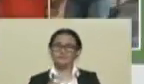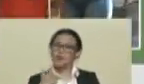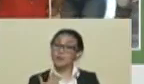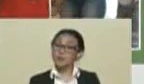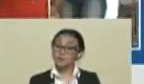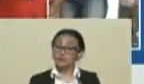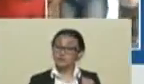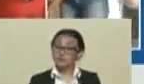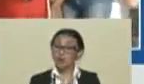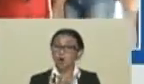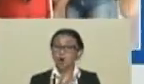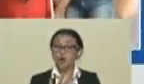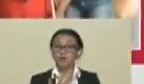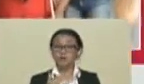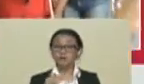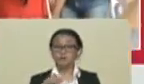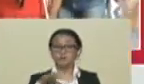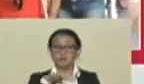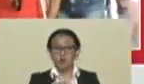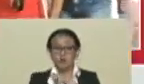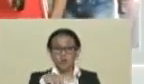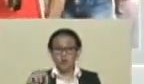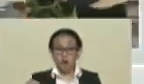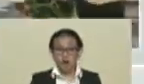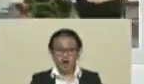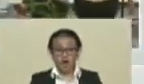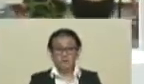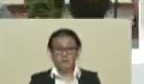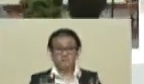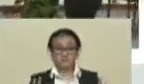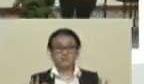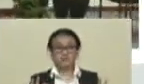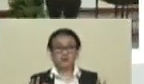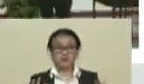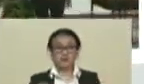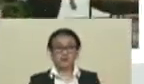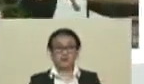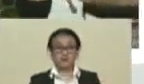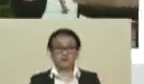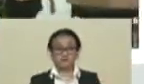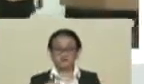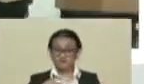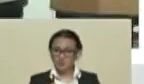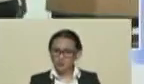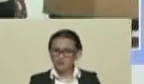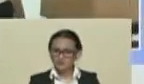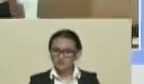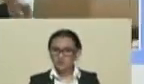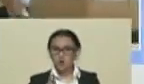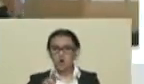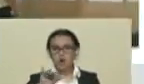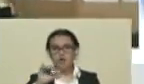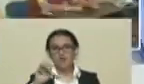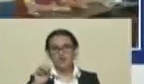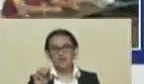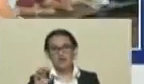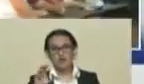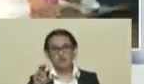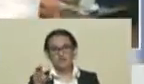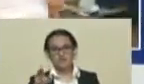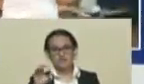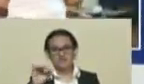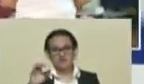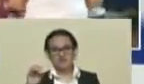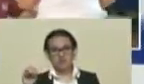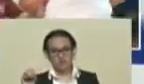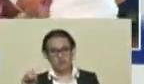la creación de las zonas económicas especiales. En este municipio donde estamos, mi municipio natal, Río Chico, es parte de una subregión